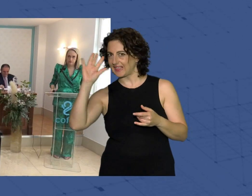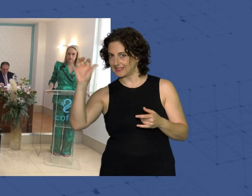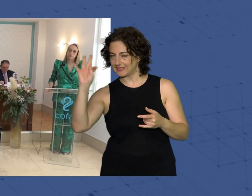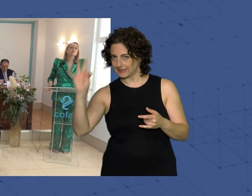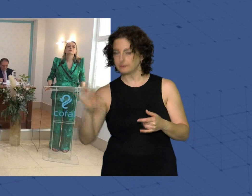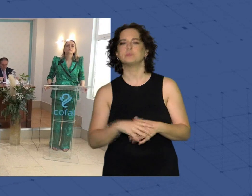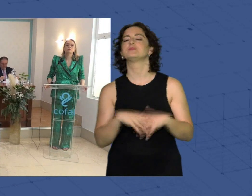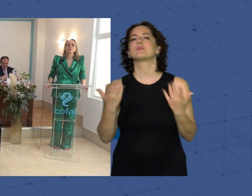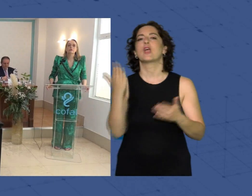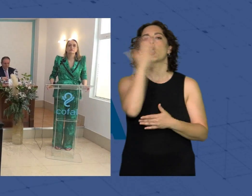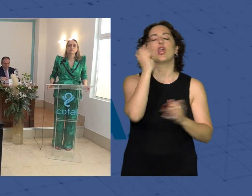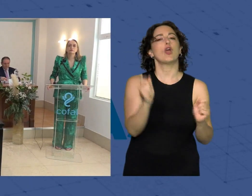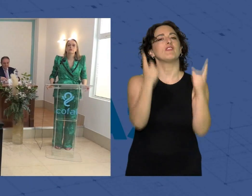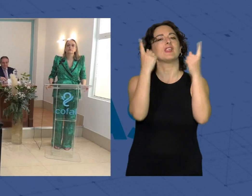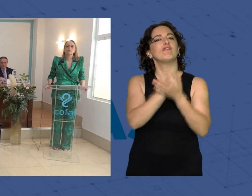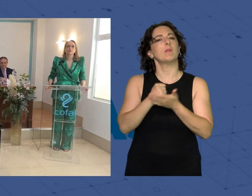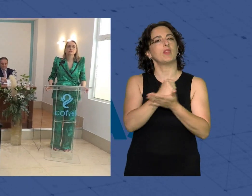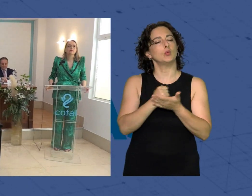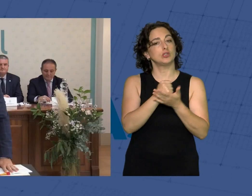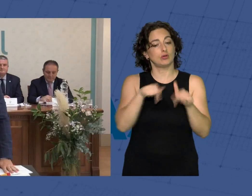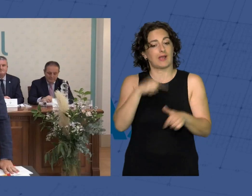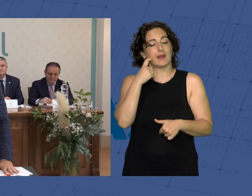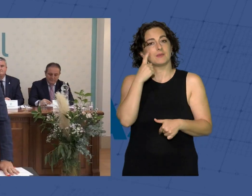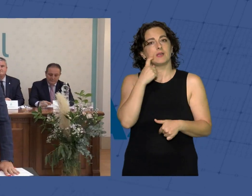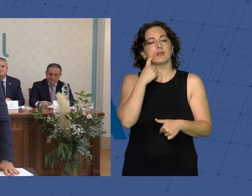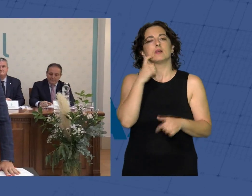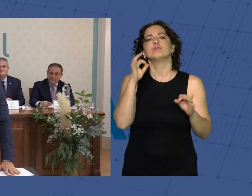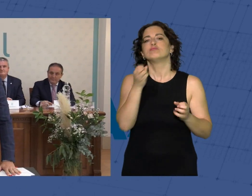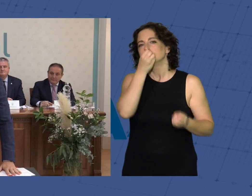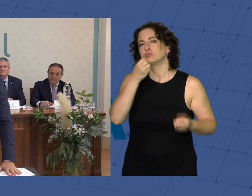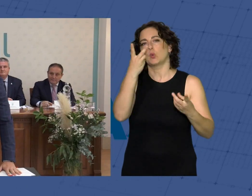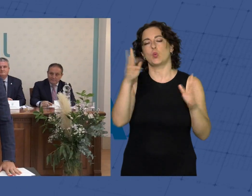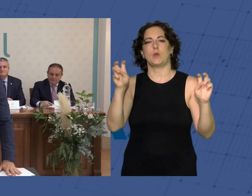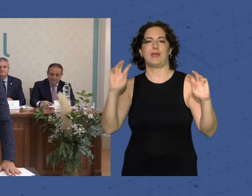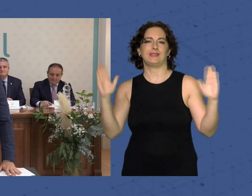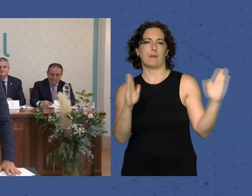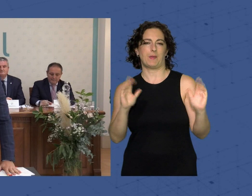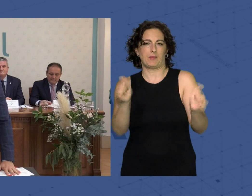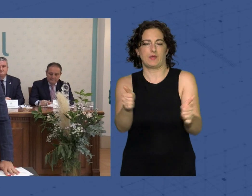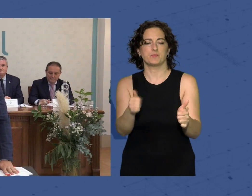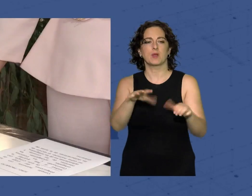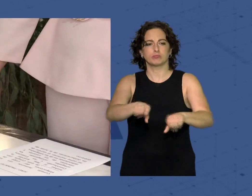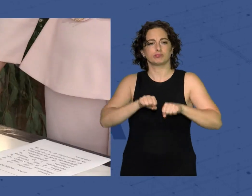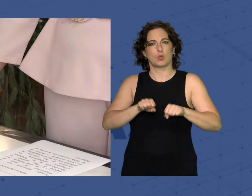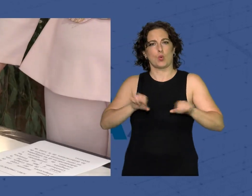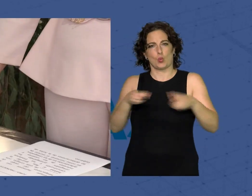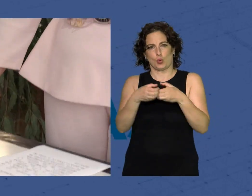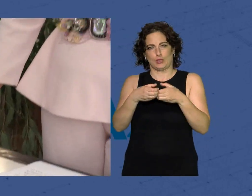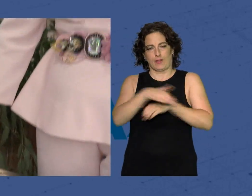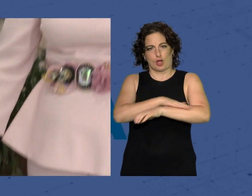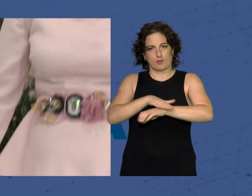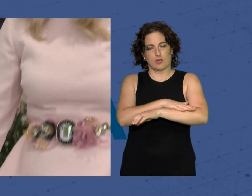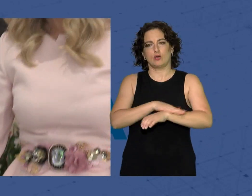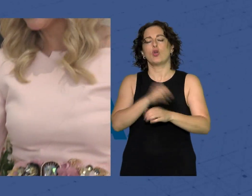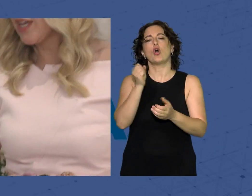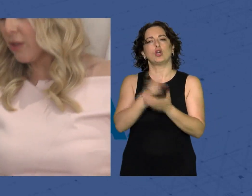El Colegio Oficial de Farmacéuticos de Almería inicia una nueva etapa toma de posesión de su junta de gobierno que volverá